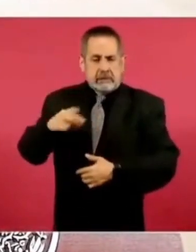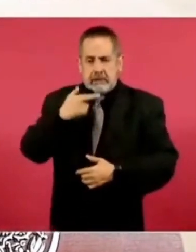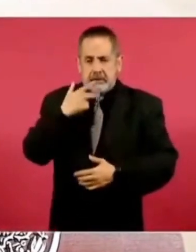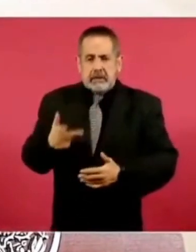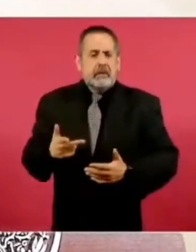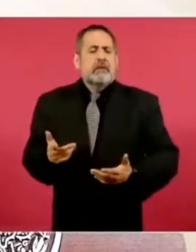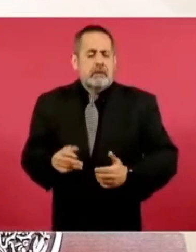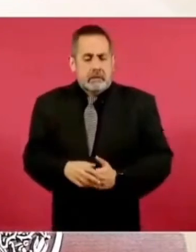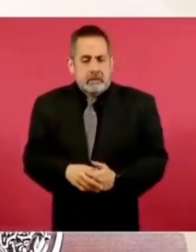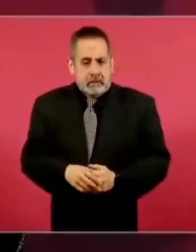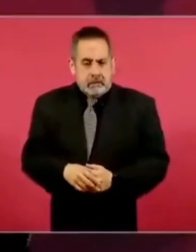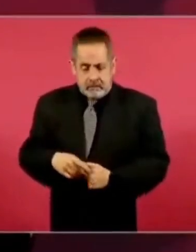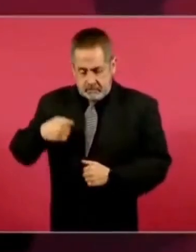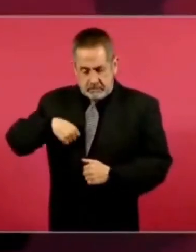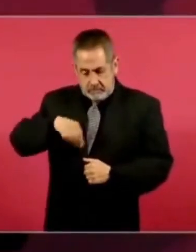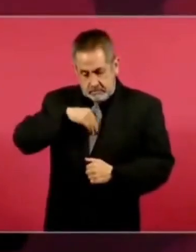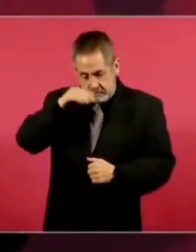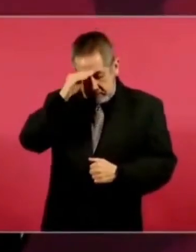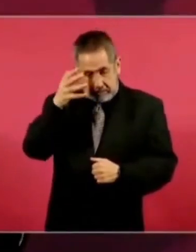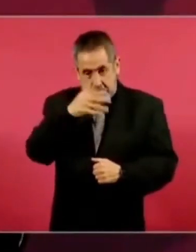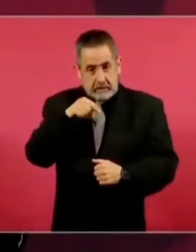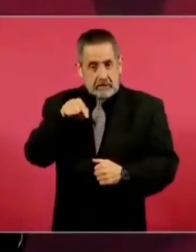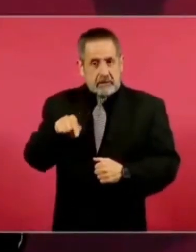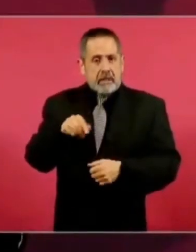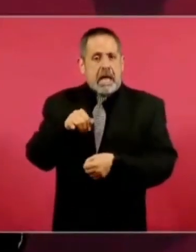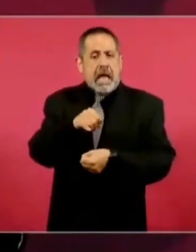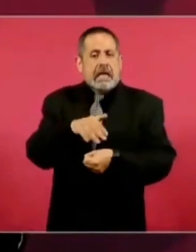estamos haciendo en el Istmo